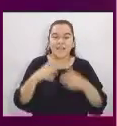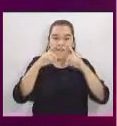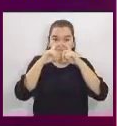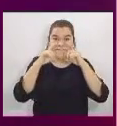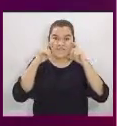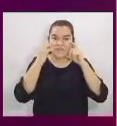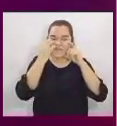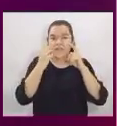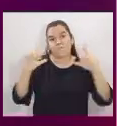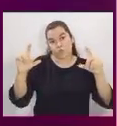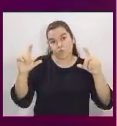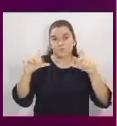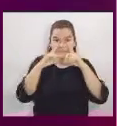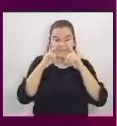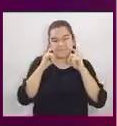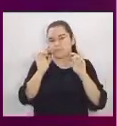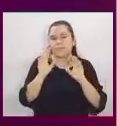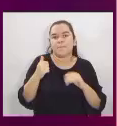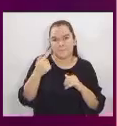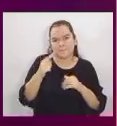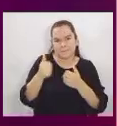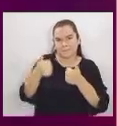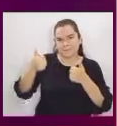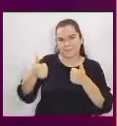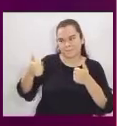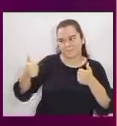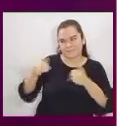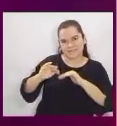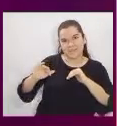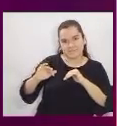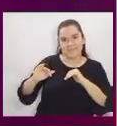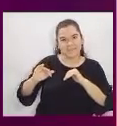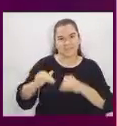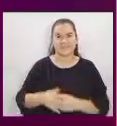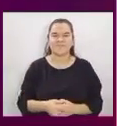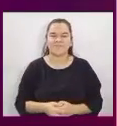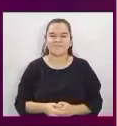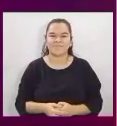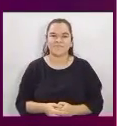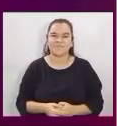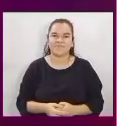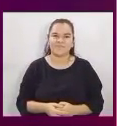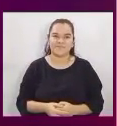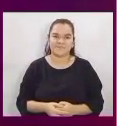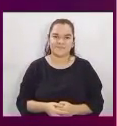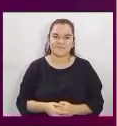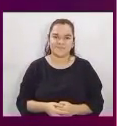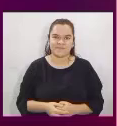tratando de mantener, bueno, en este caso nos hemos sacado el barbijo para la foto, pero mantuvimos bien el